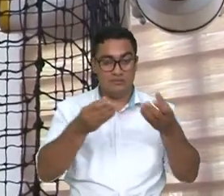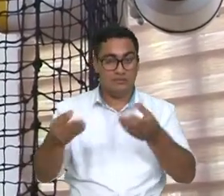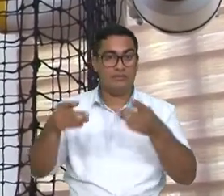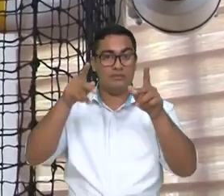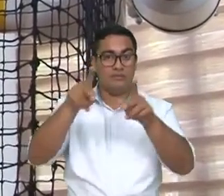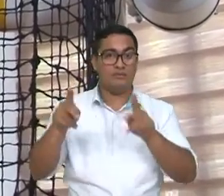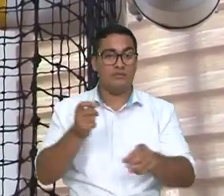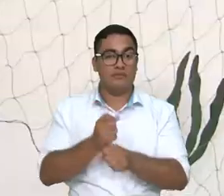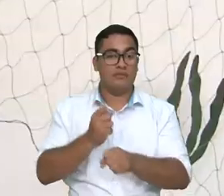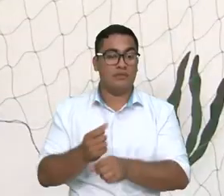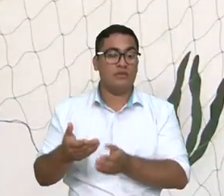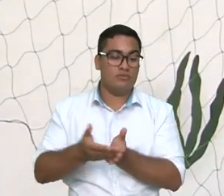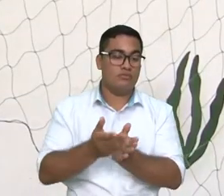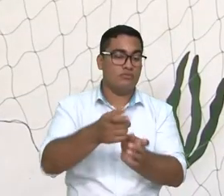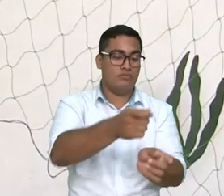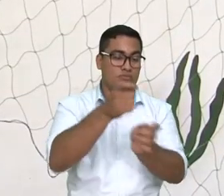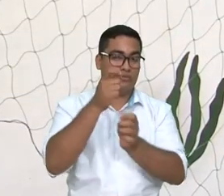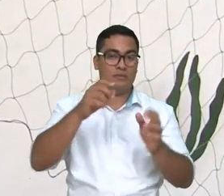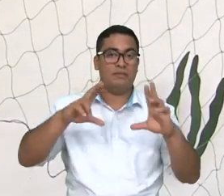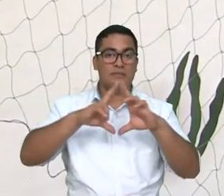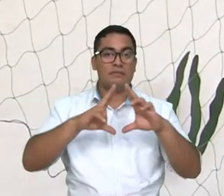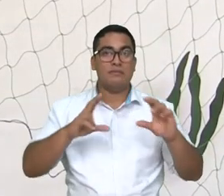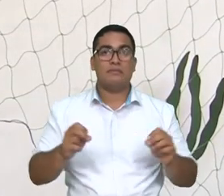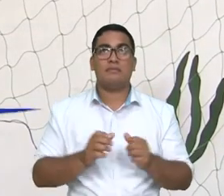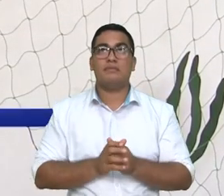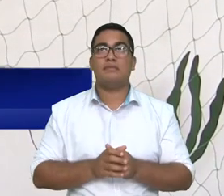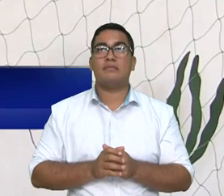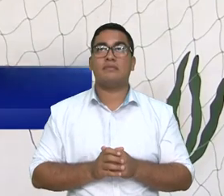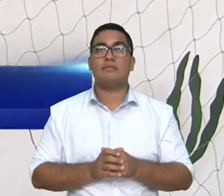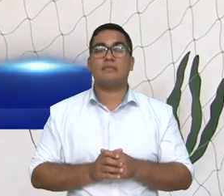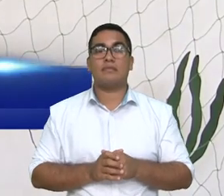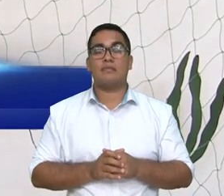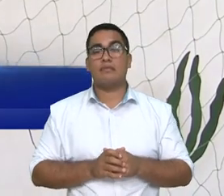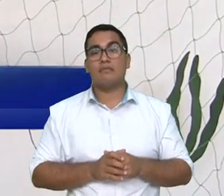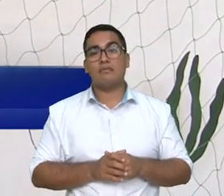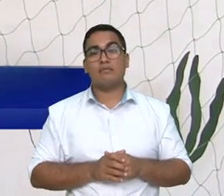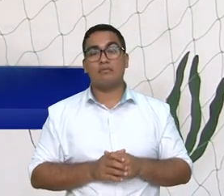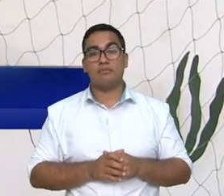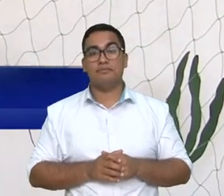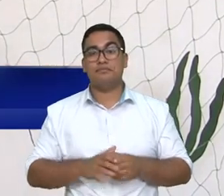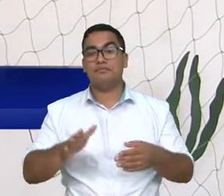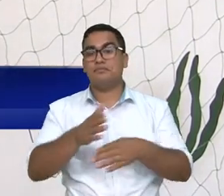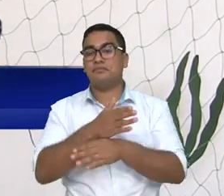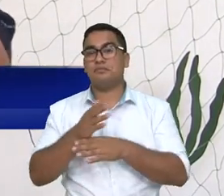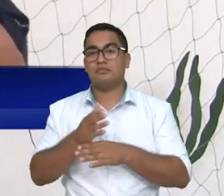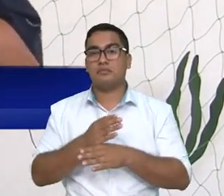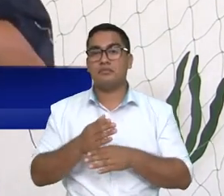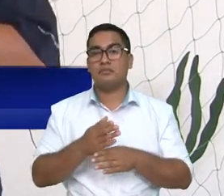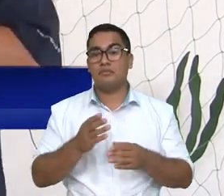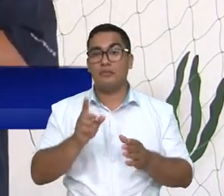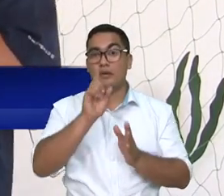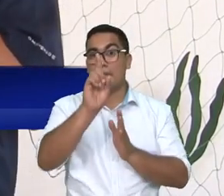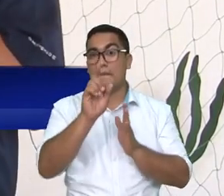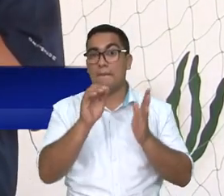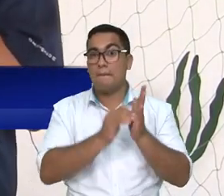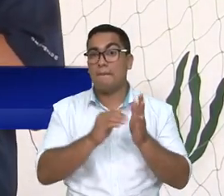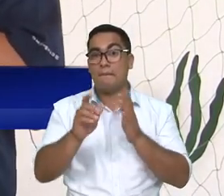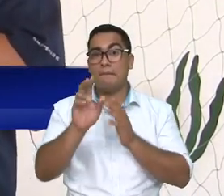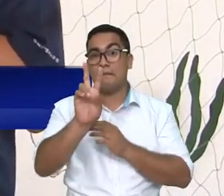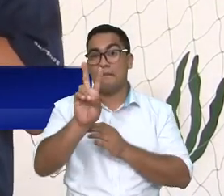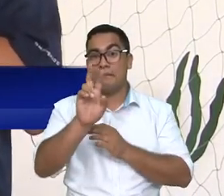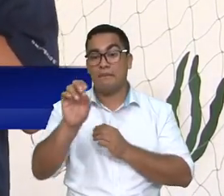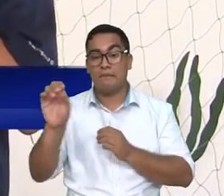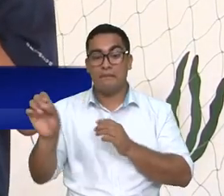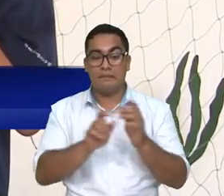nicaragüenses. Cada jaula de estas anda alrededor de los $1,200.